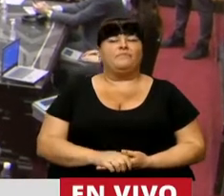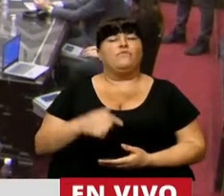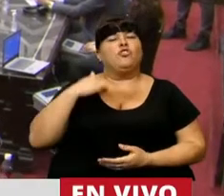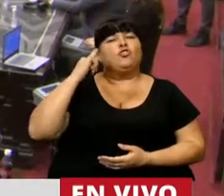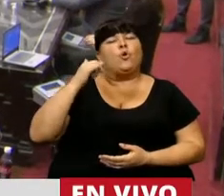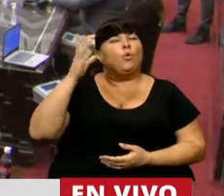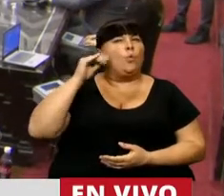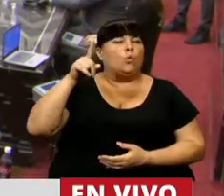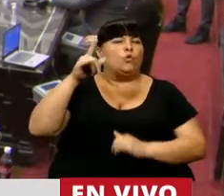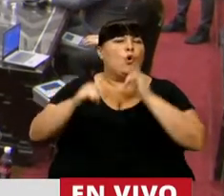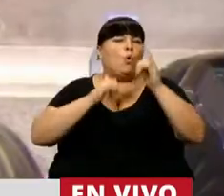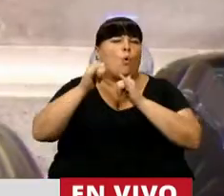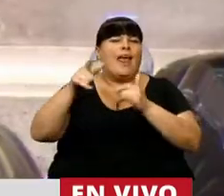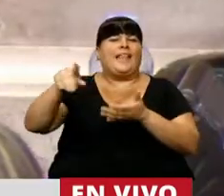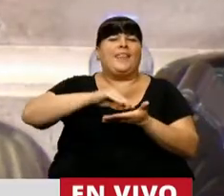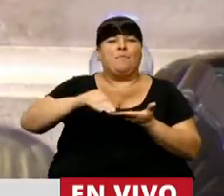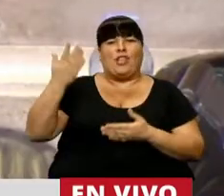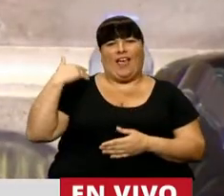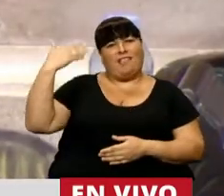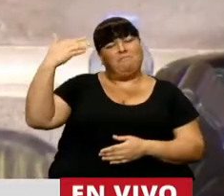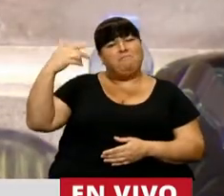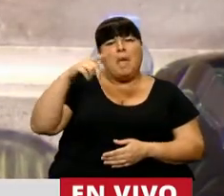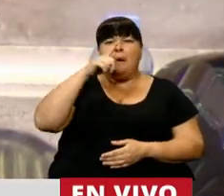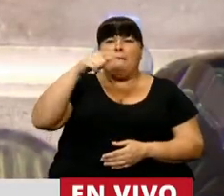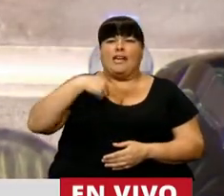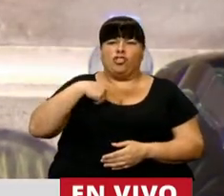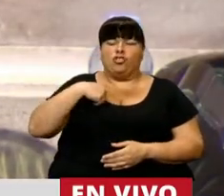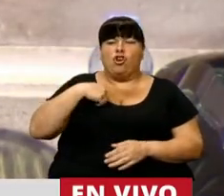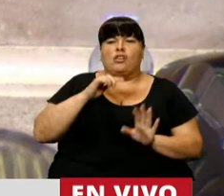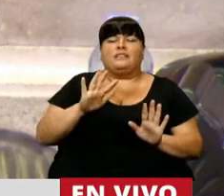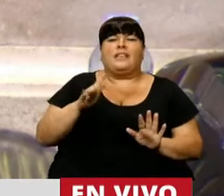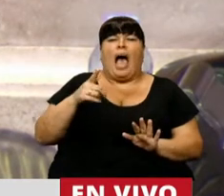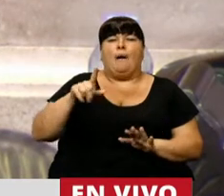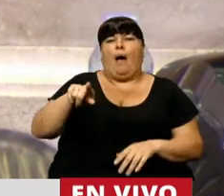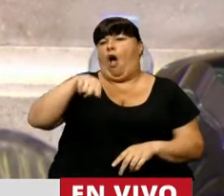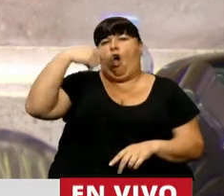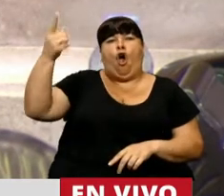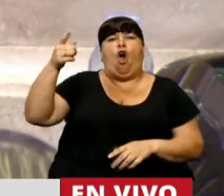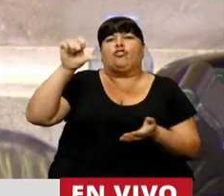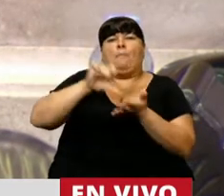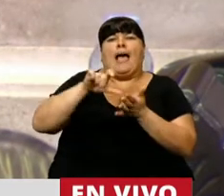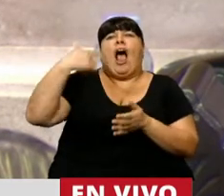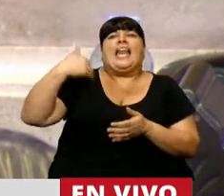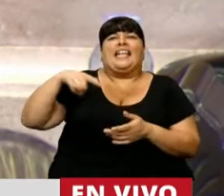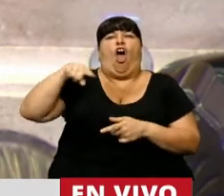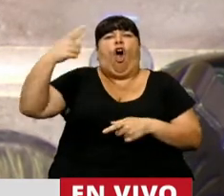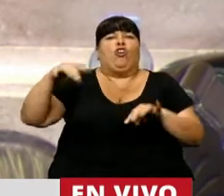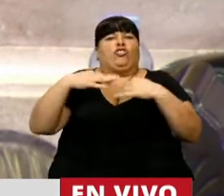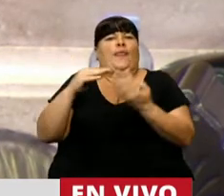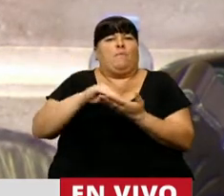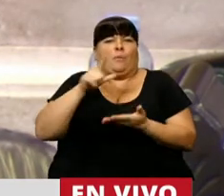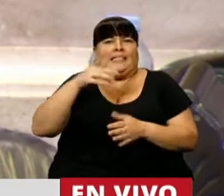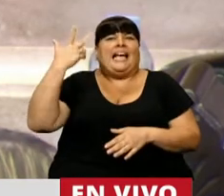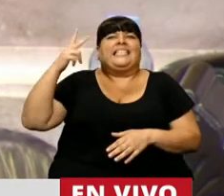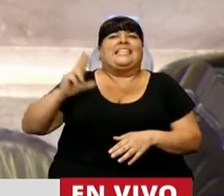Escucho el relato del diputado propinante y me parece que yo estuve en otra Argentina y en otra Cámara de Diputados